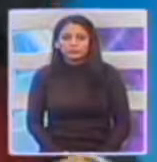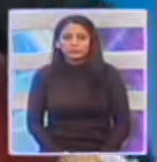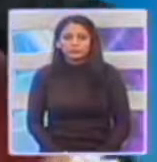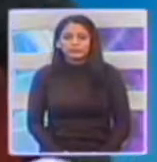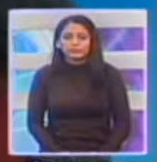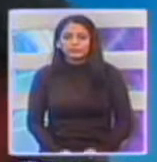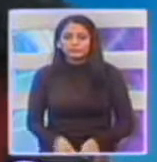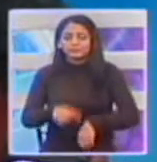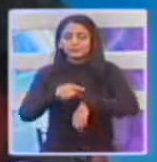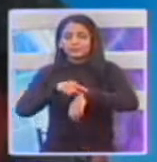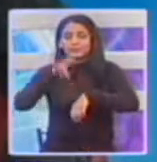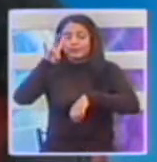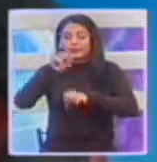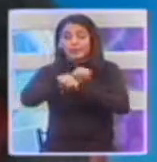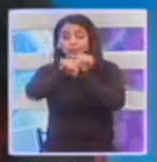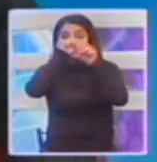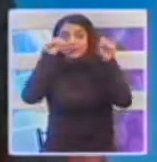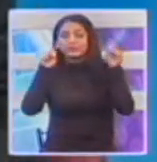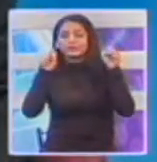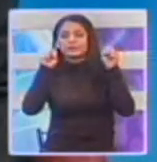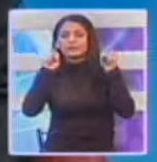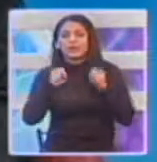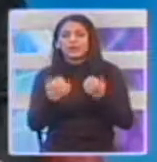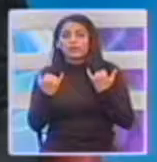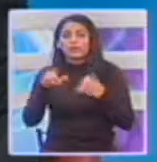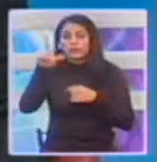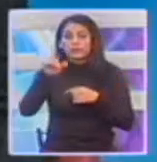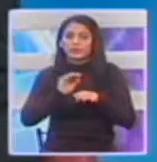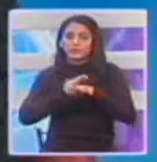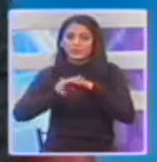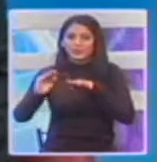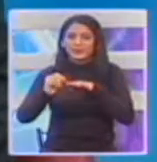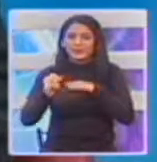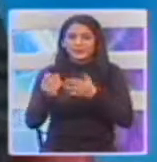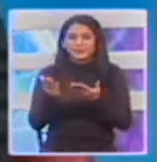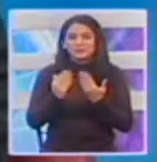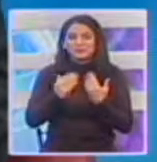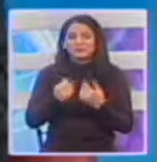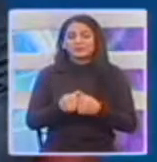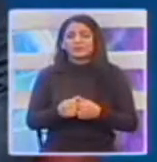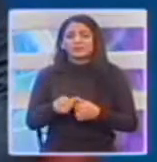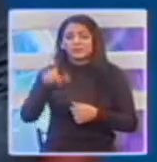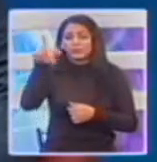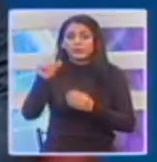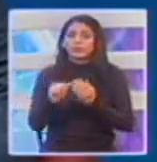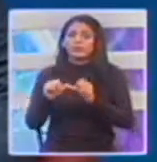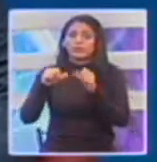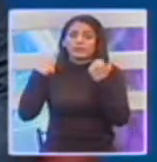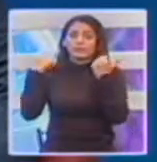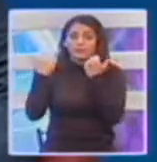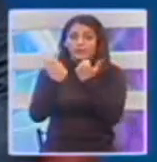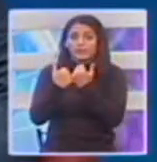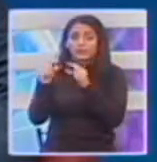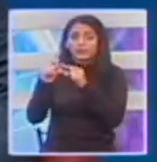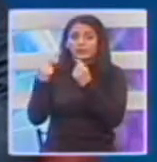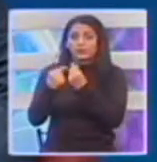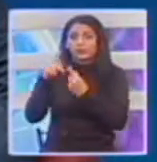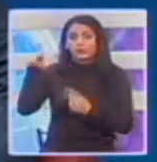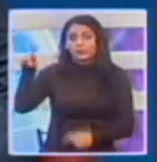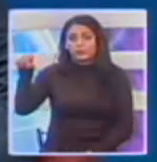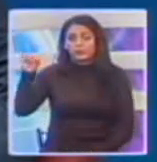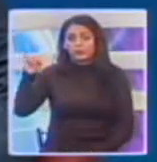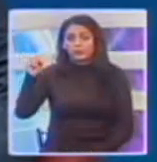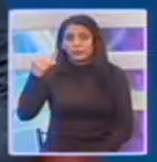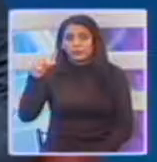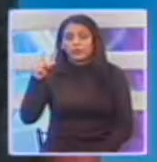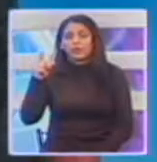siete de la mañana dos minutos nuestro primer invitado está con nosotros aquí en guayaquil es el asambleísta víctor medina de país a propósito es miembro de la comisión